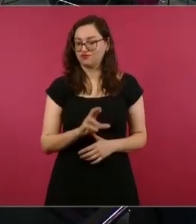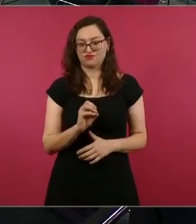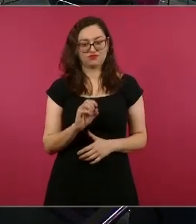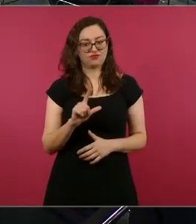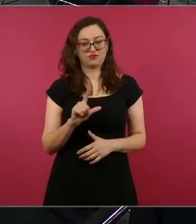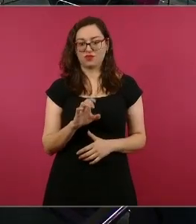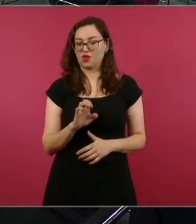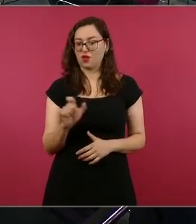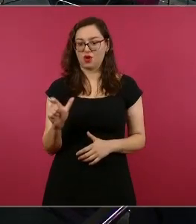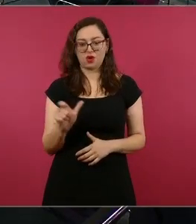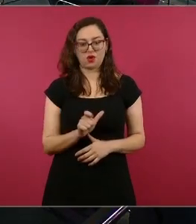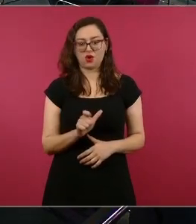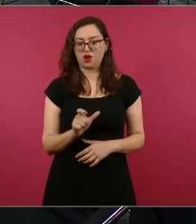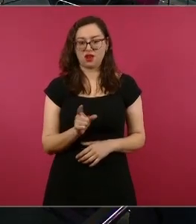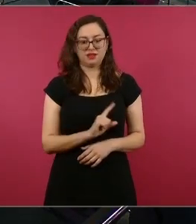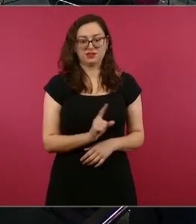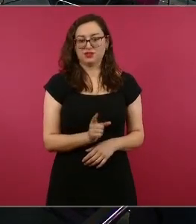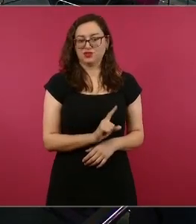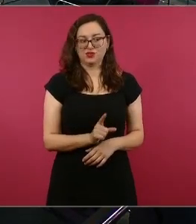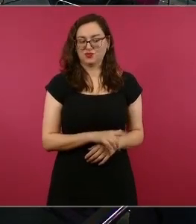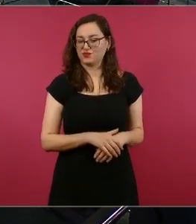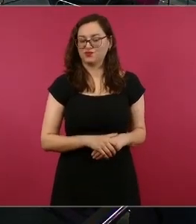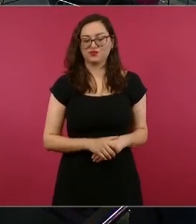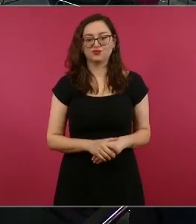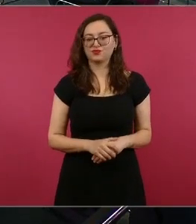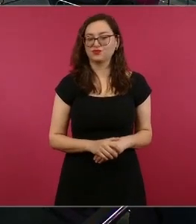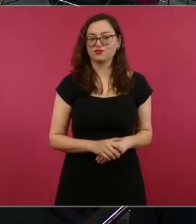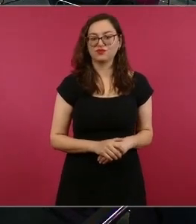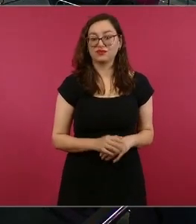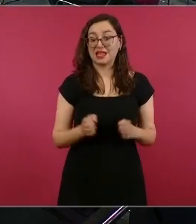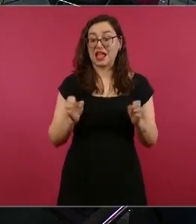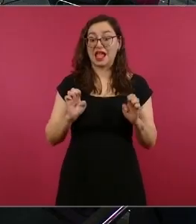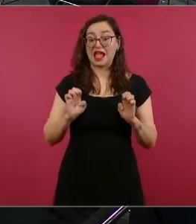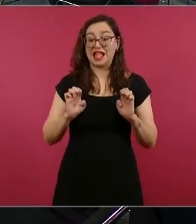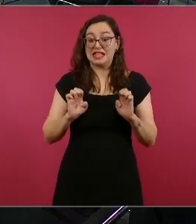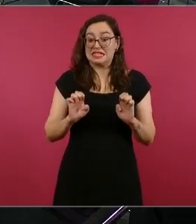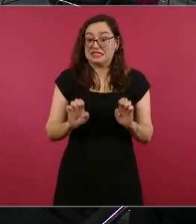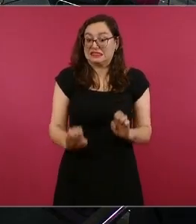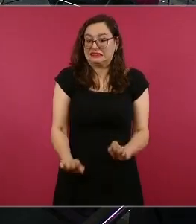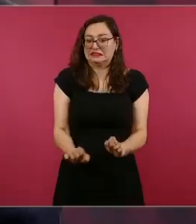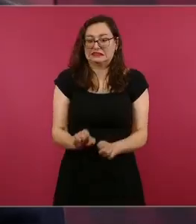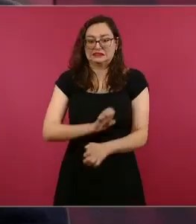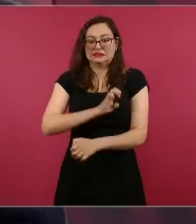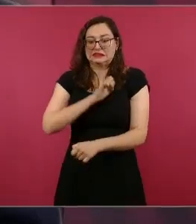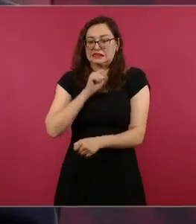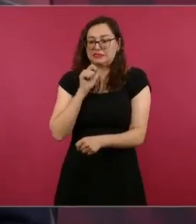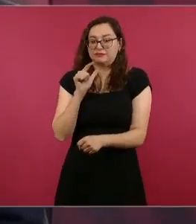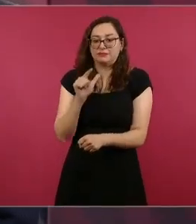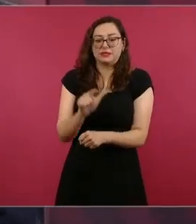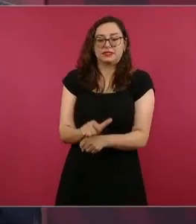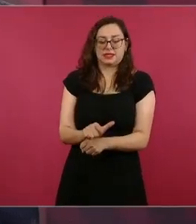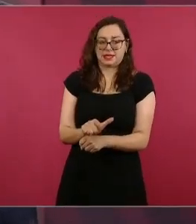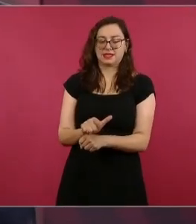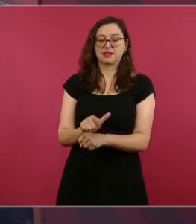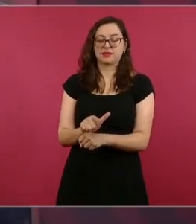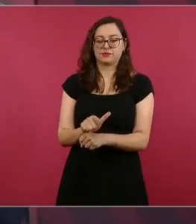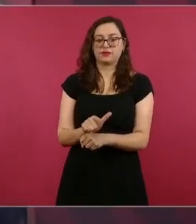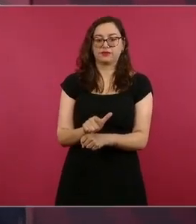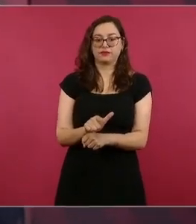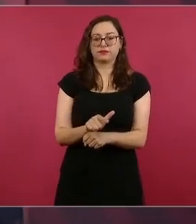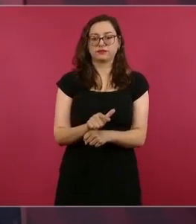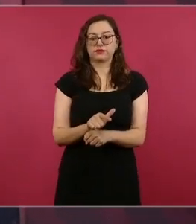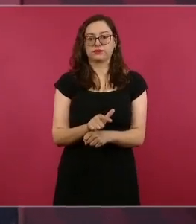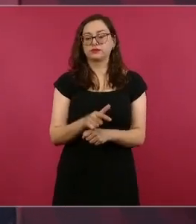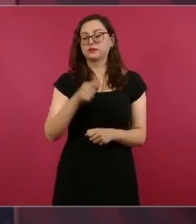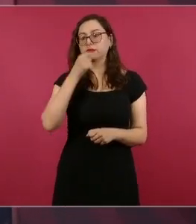No, porque más arriba. Se mandaban a hacer incluso a una tienda. Son especiales. Especiales. Mandó a